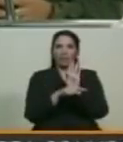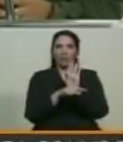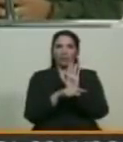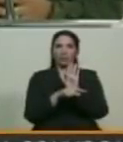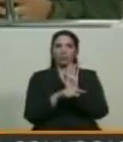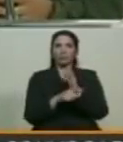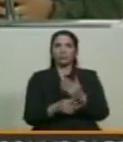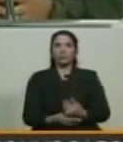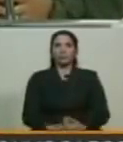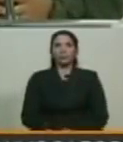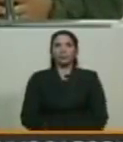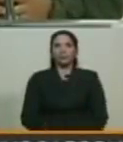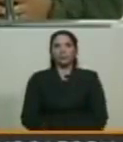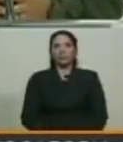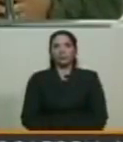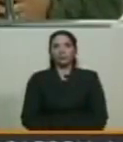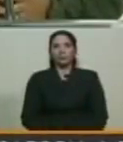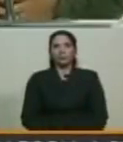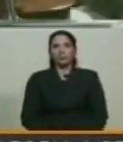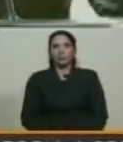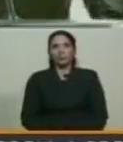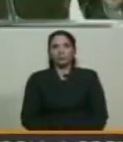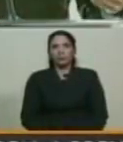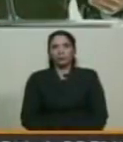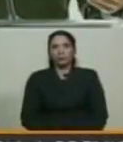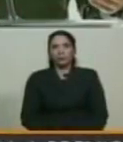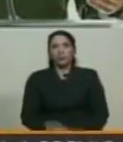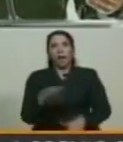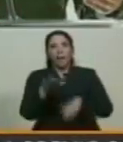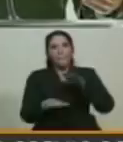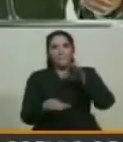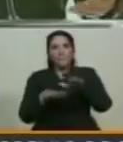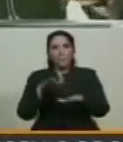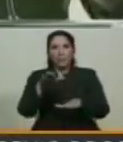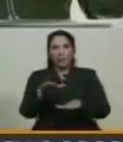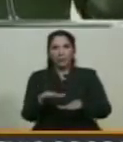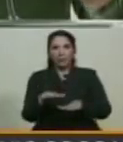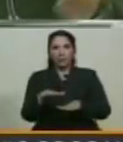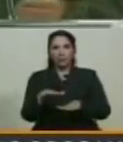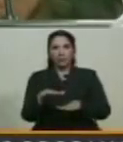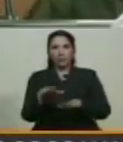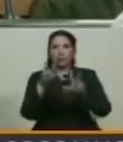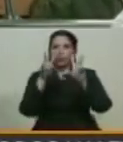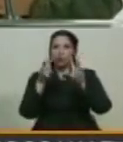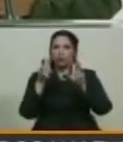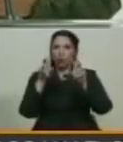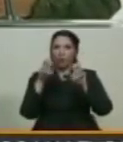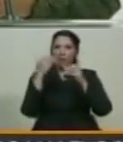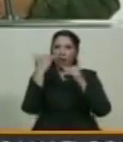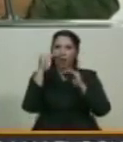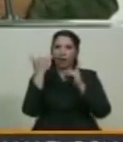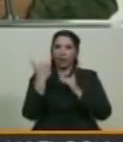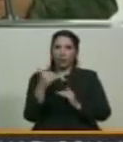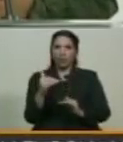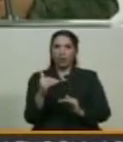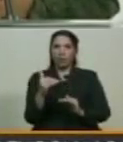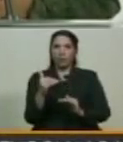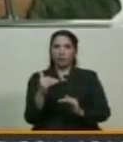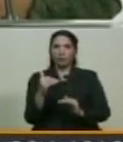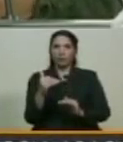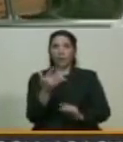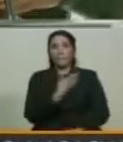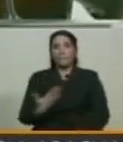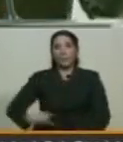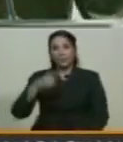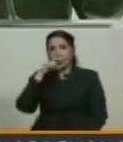en las siete líneas estratégicas para avanzar pues en esta nueva etapa, en lo que al presidente Nicolás